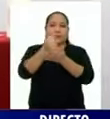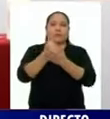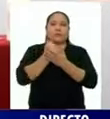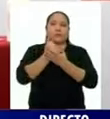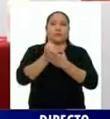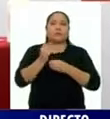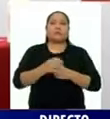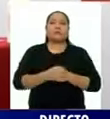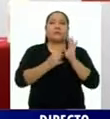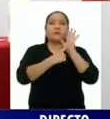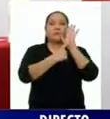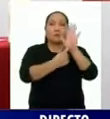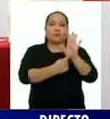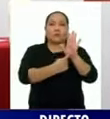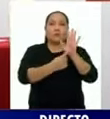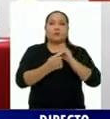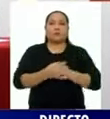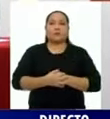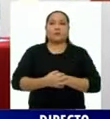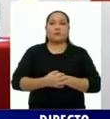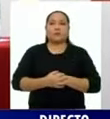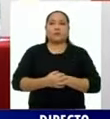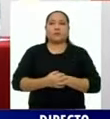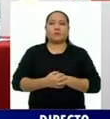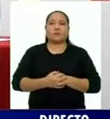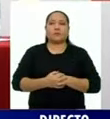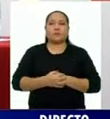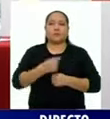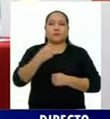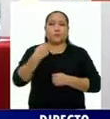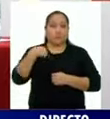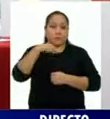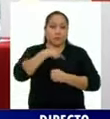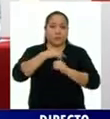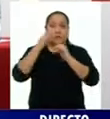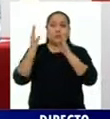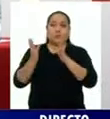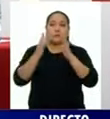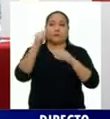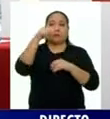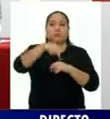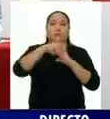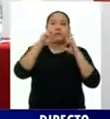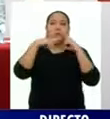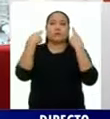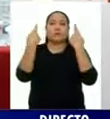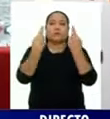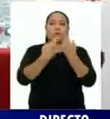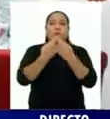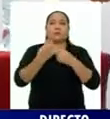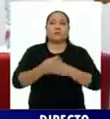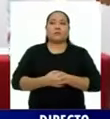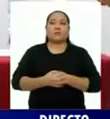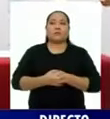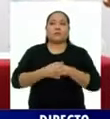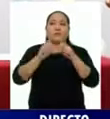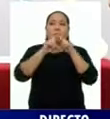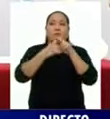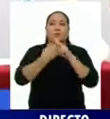con una presentación que hemos preparado para esta ocasión.